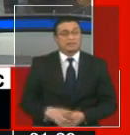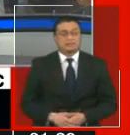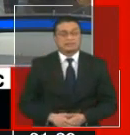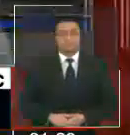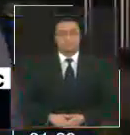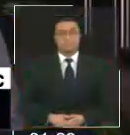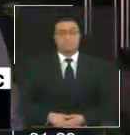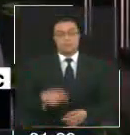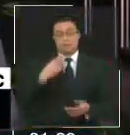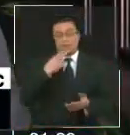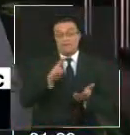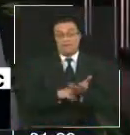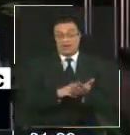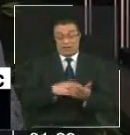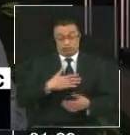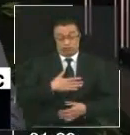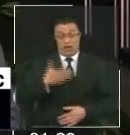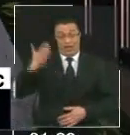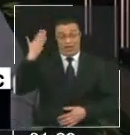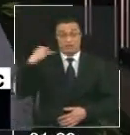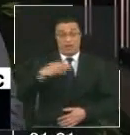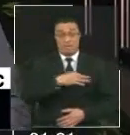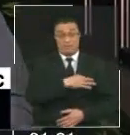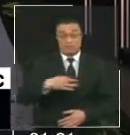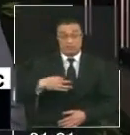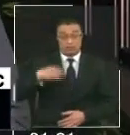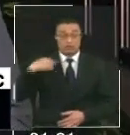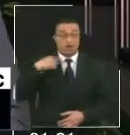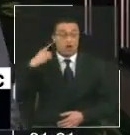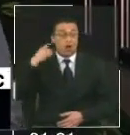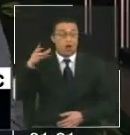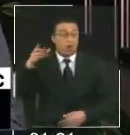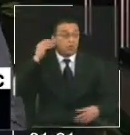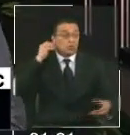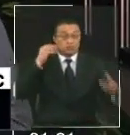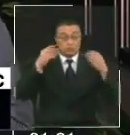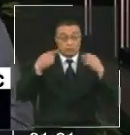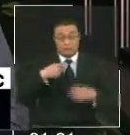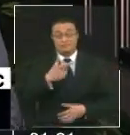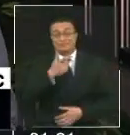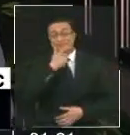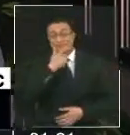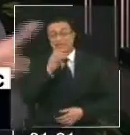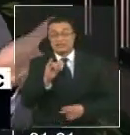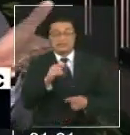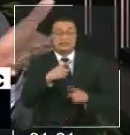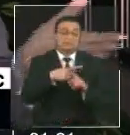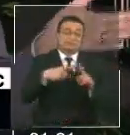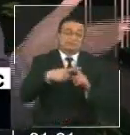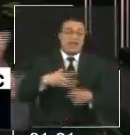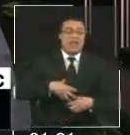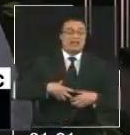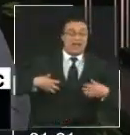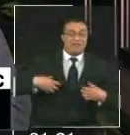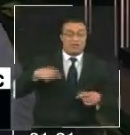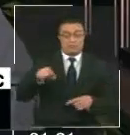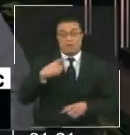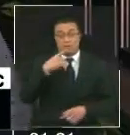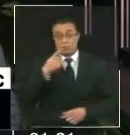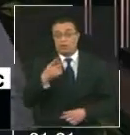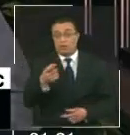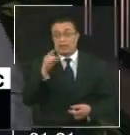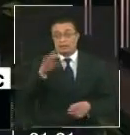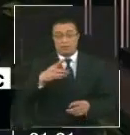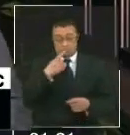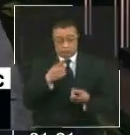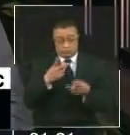Mira, la verdad es que cuando yo era ministro y escuchaba esos debates me daban entre risa y rabia. No digo por lo que tú preguntas, Daniel, yo sé que es una pregunta